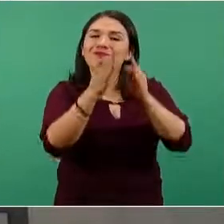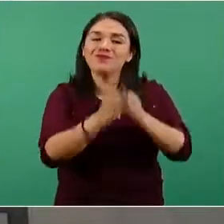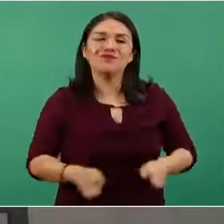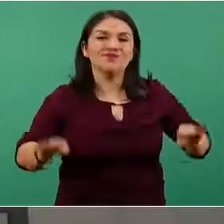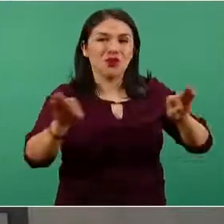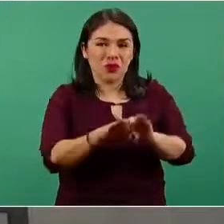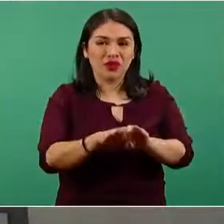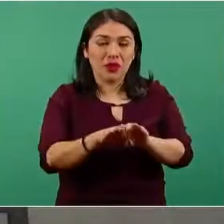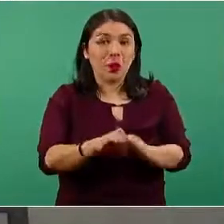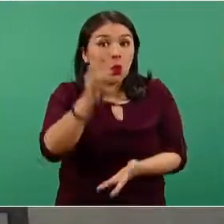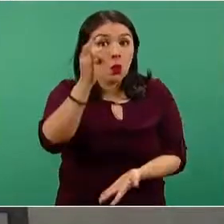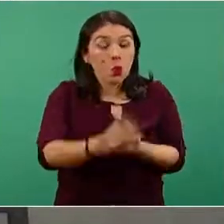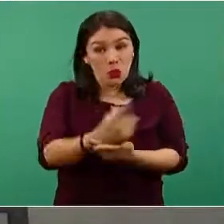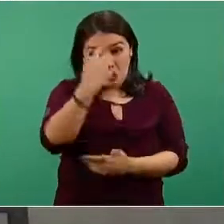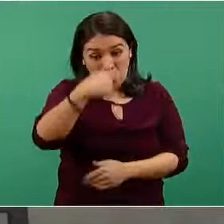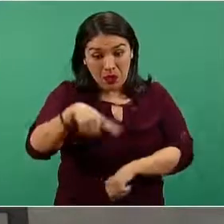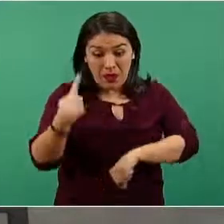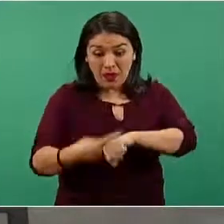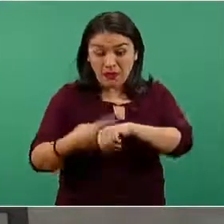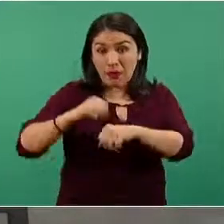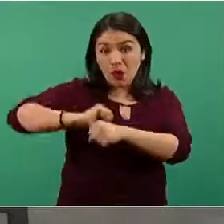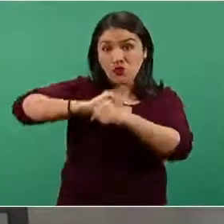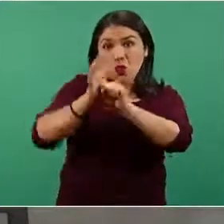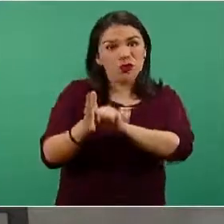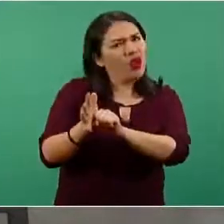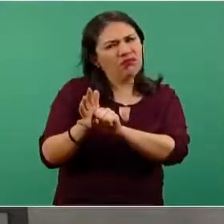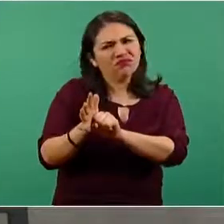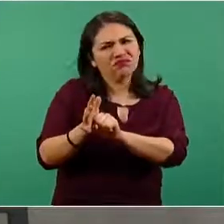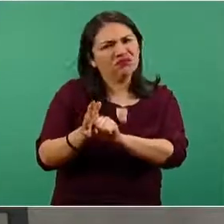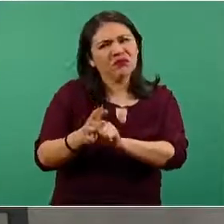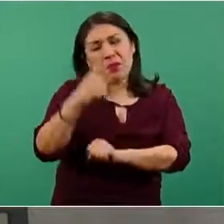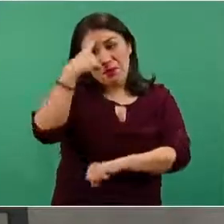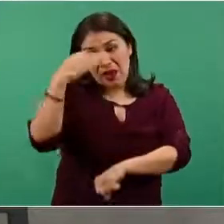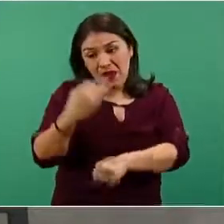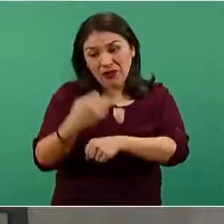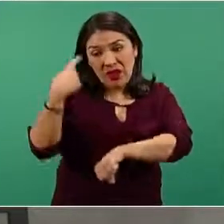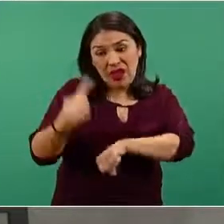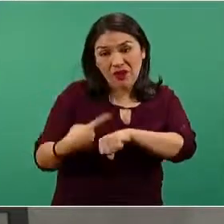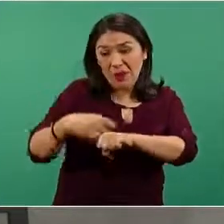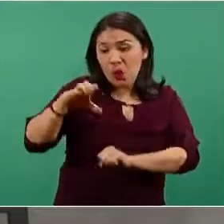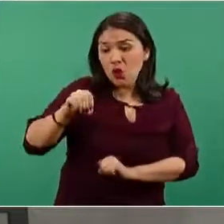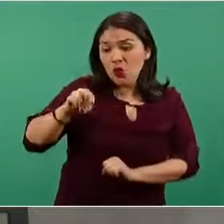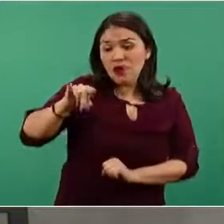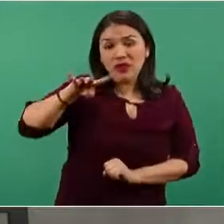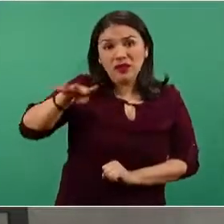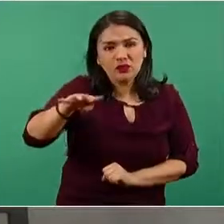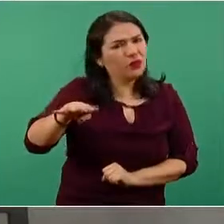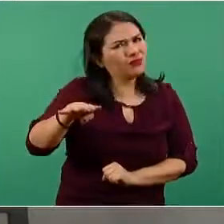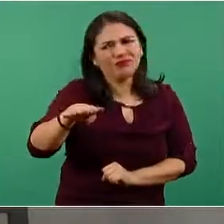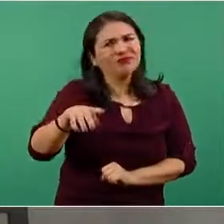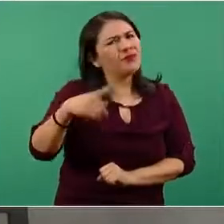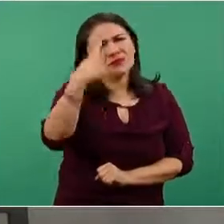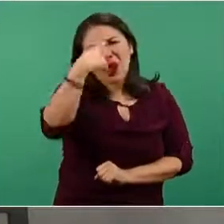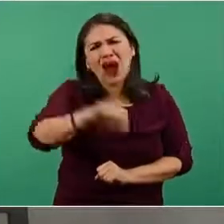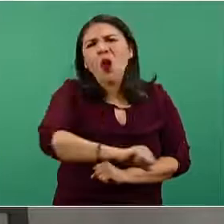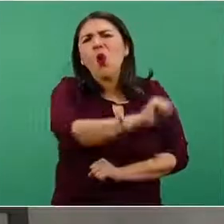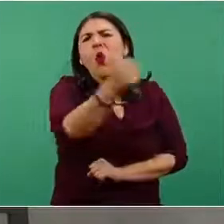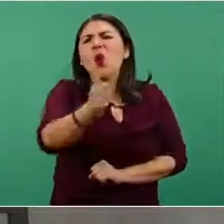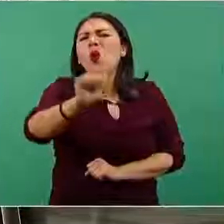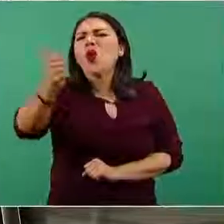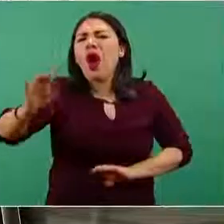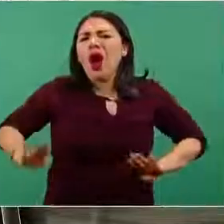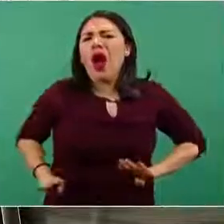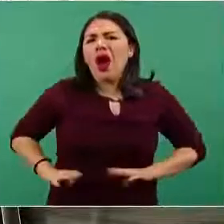importante. No solamente para la epidemia de COVID-19, no solamente para la enfermedad COVID-19, para casi cualquier condición de